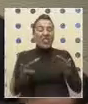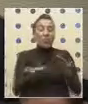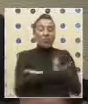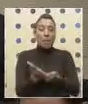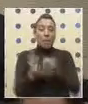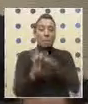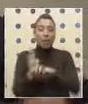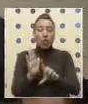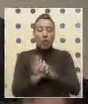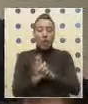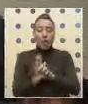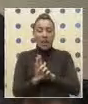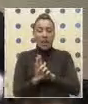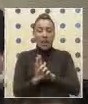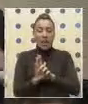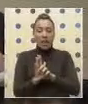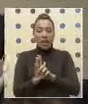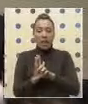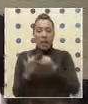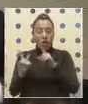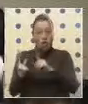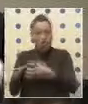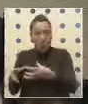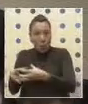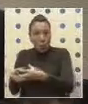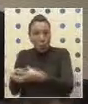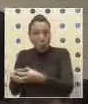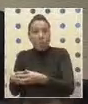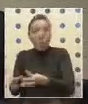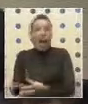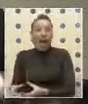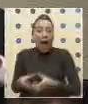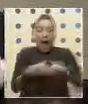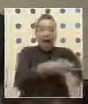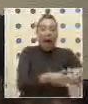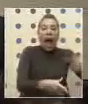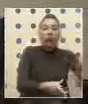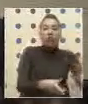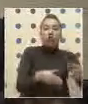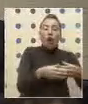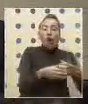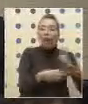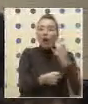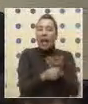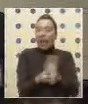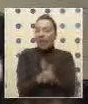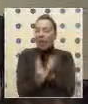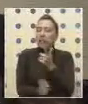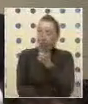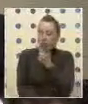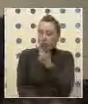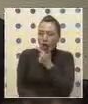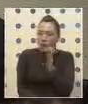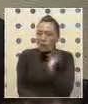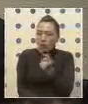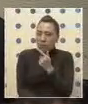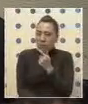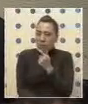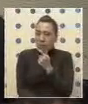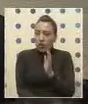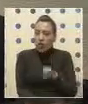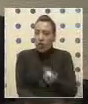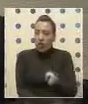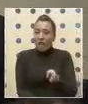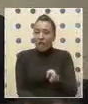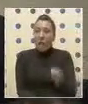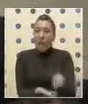proyecto de ley de un oligopolio a otro, donde existen todas las sospechas, todas las dudas todavía en el